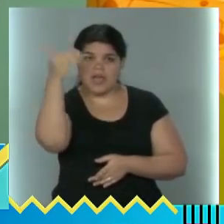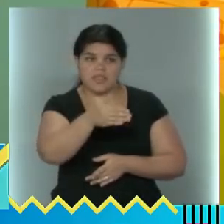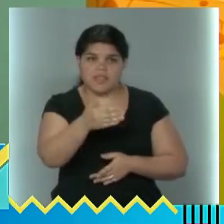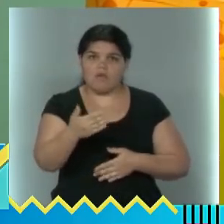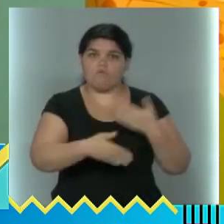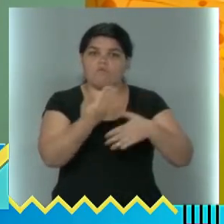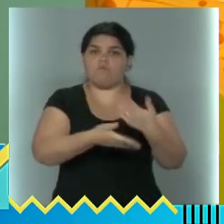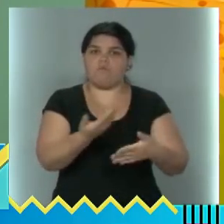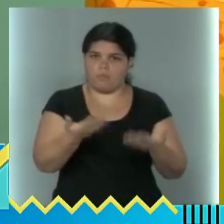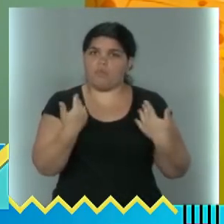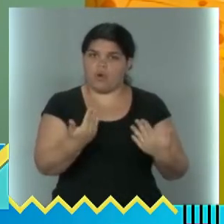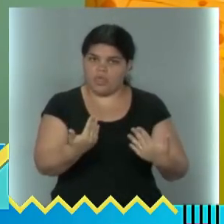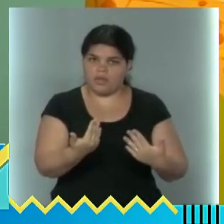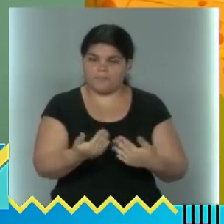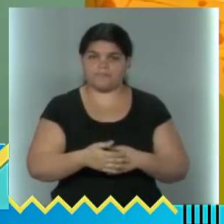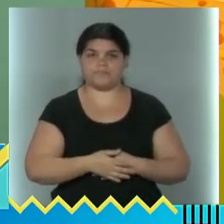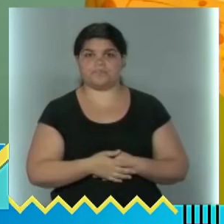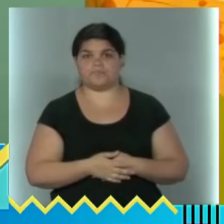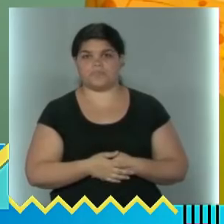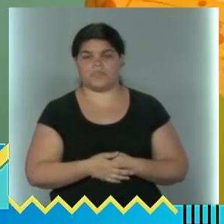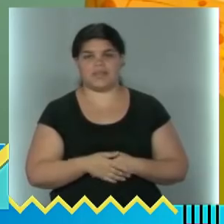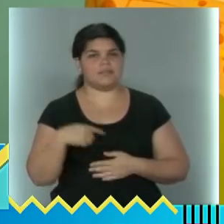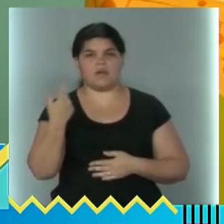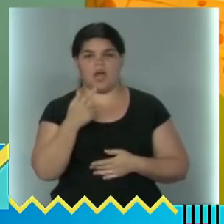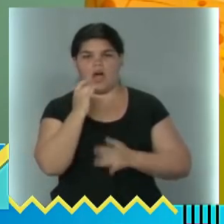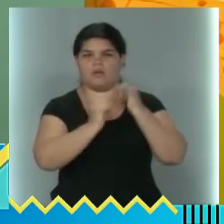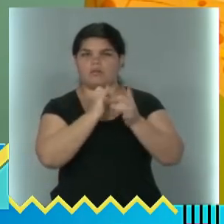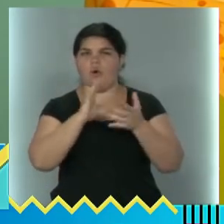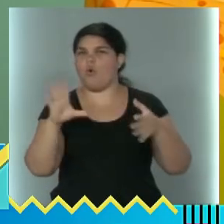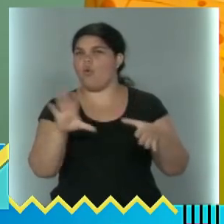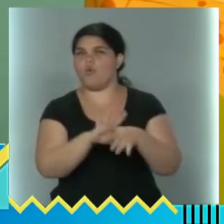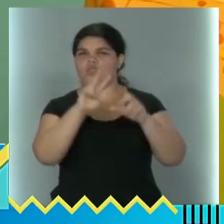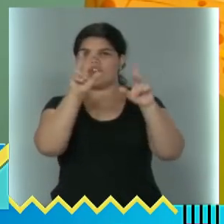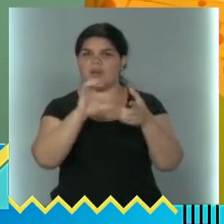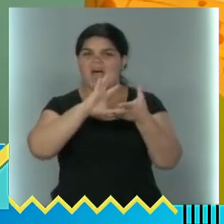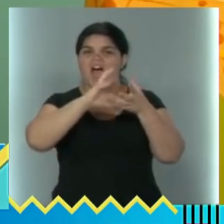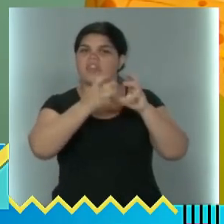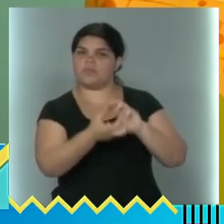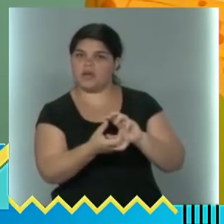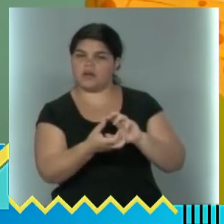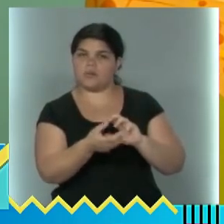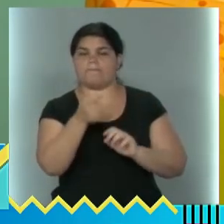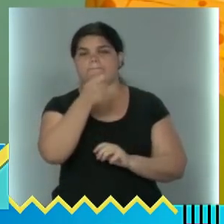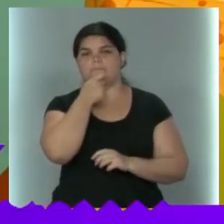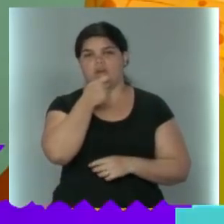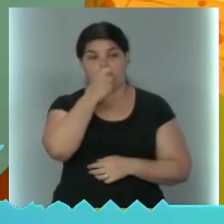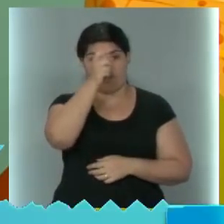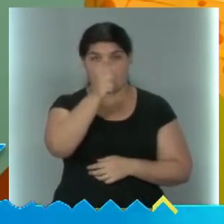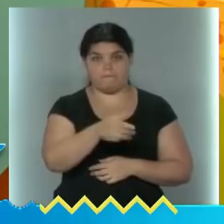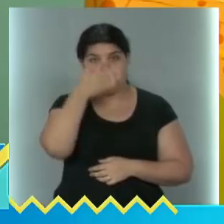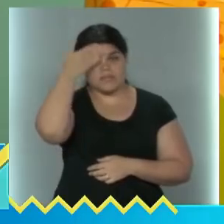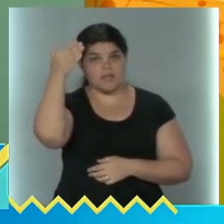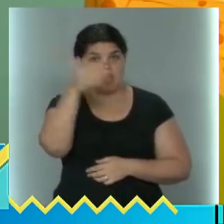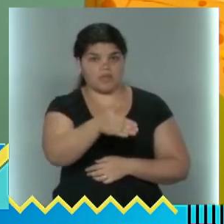Justamente habíamos estado hablando de las adaptaciones, ¿sí? Cuando el paciente, a veces la